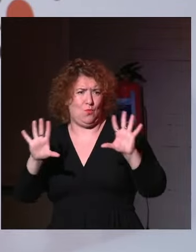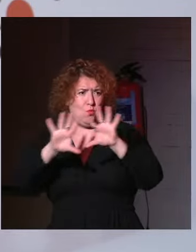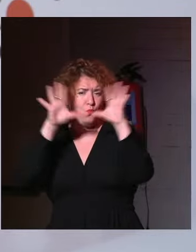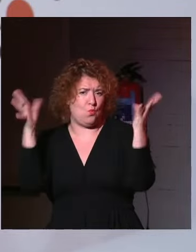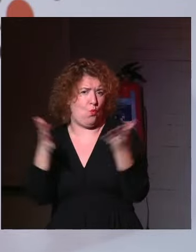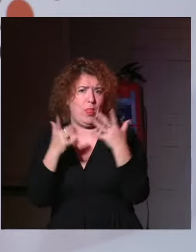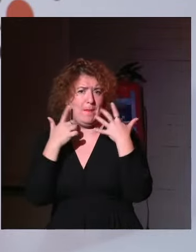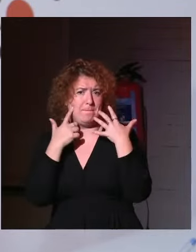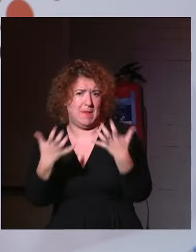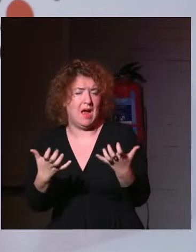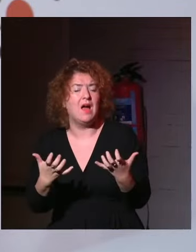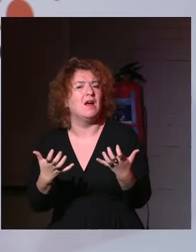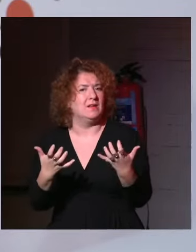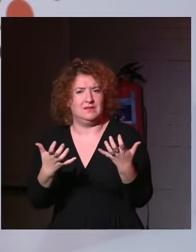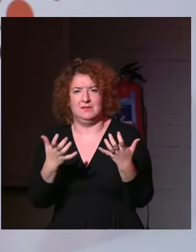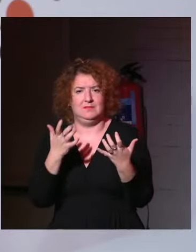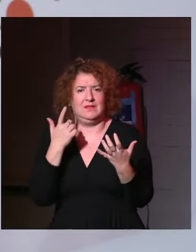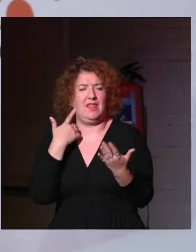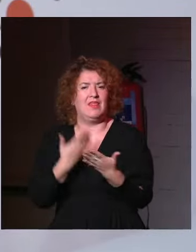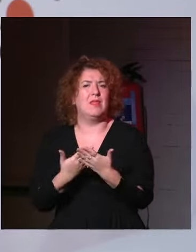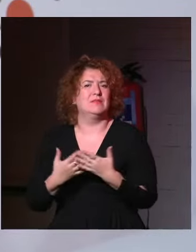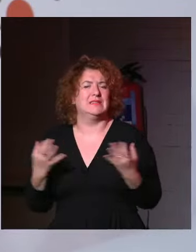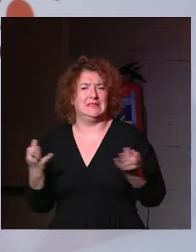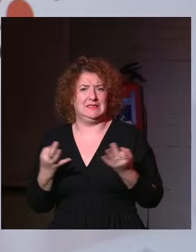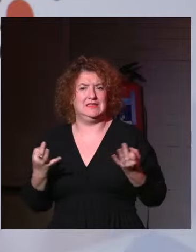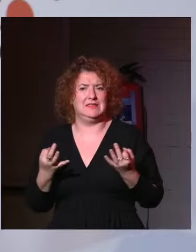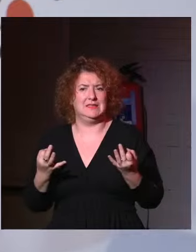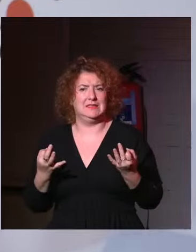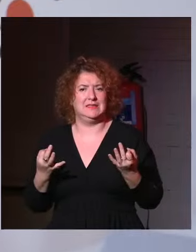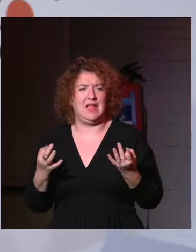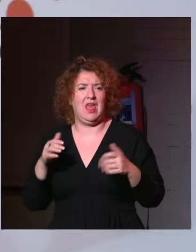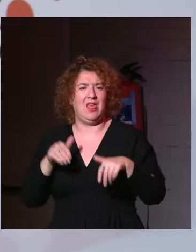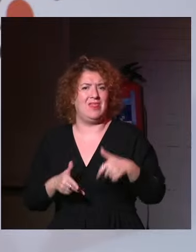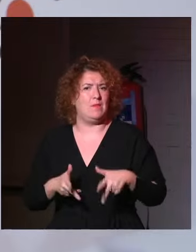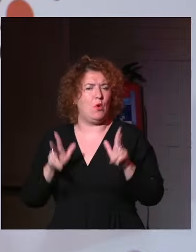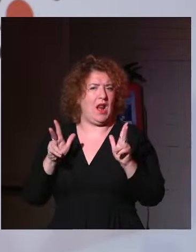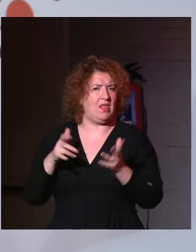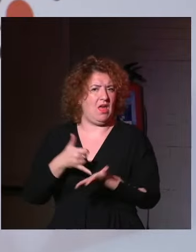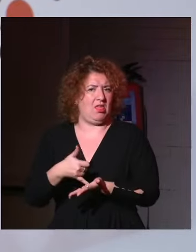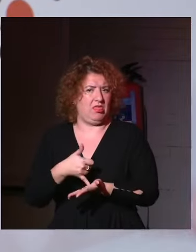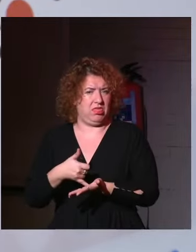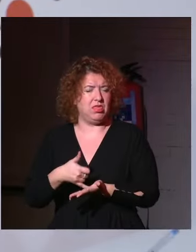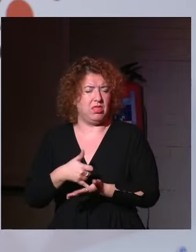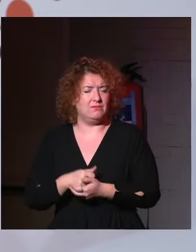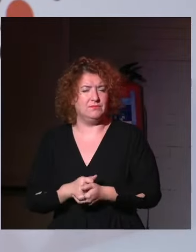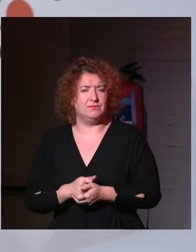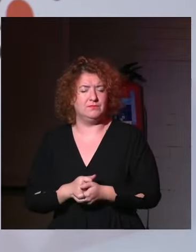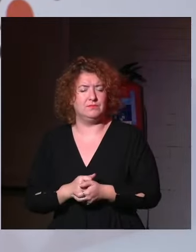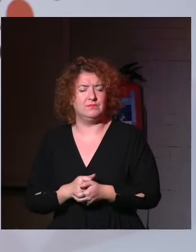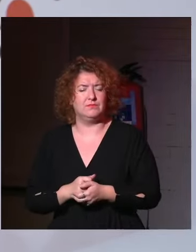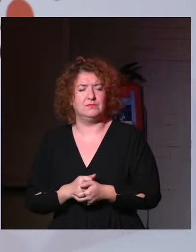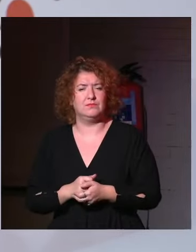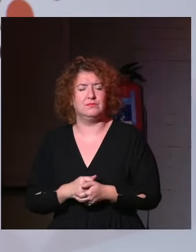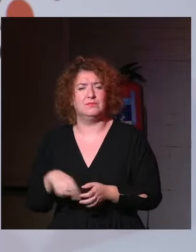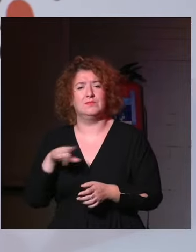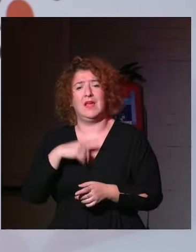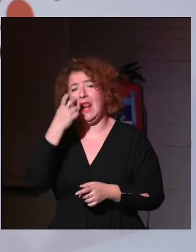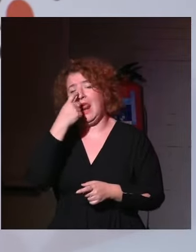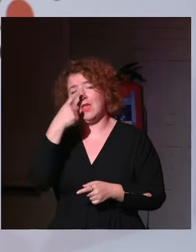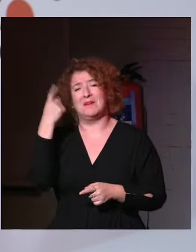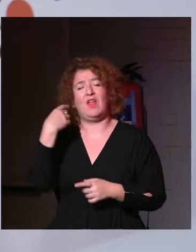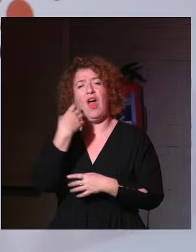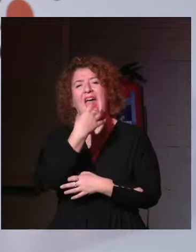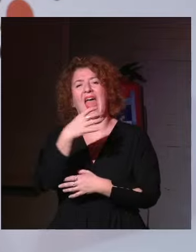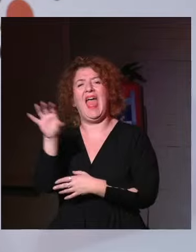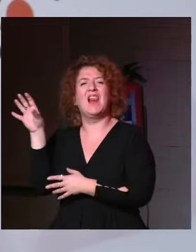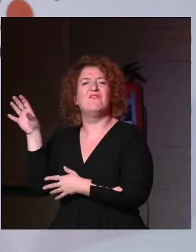eso pone en jaque claramente a las democracias no como como titulaba una especial el faro el año pasado estamos